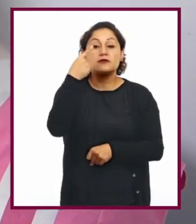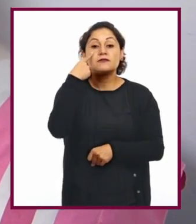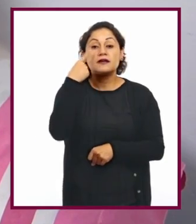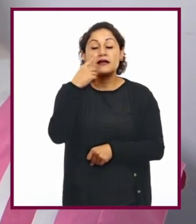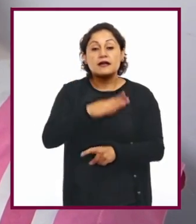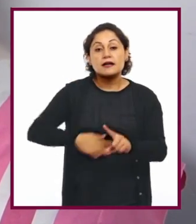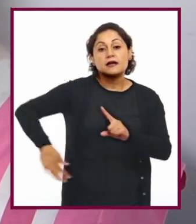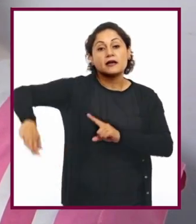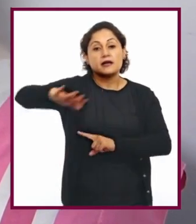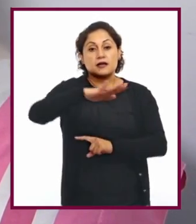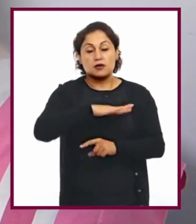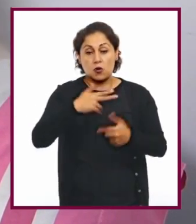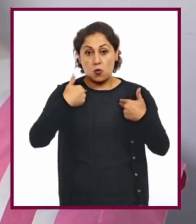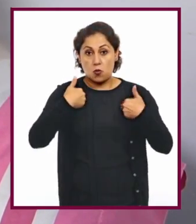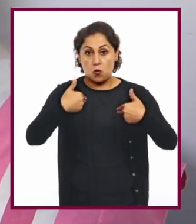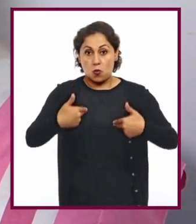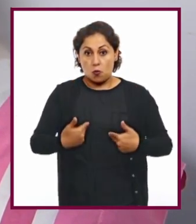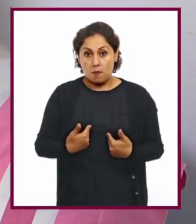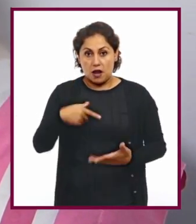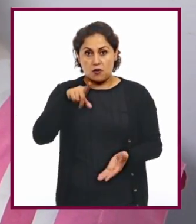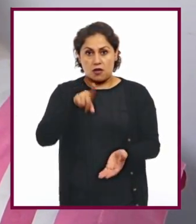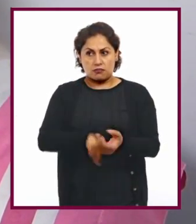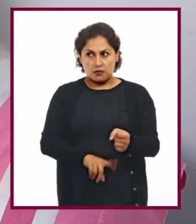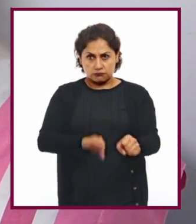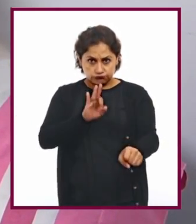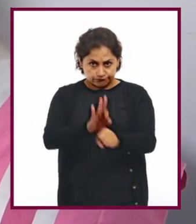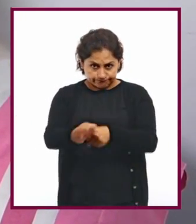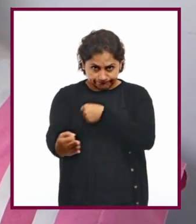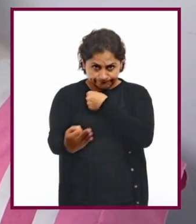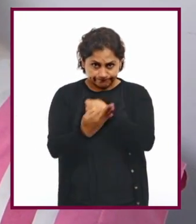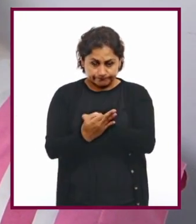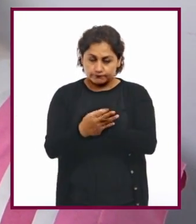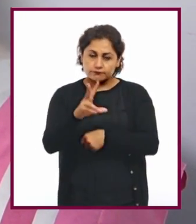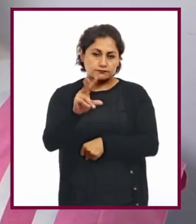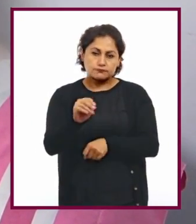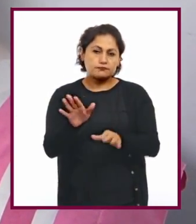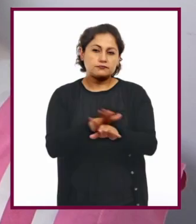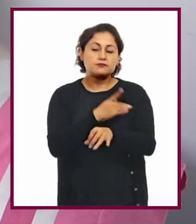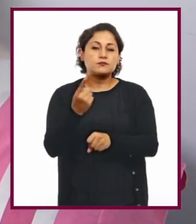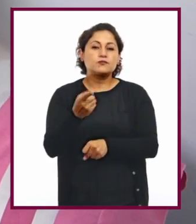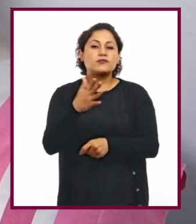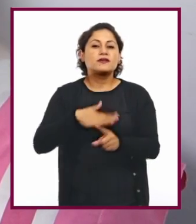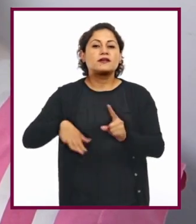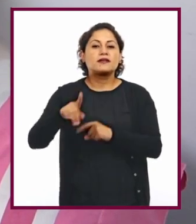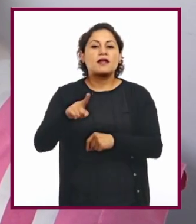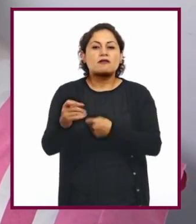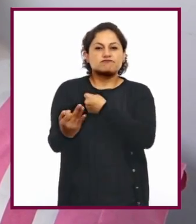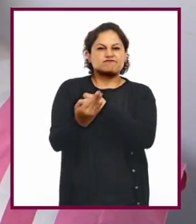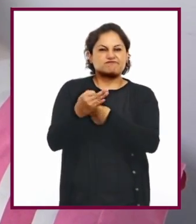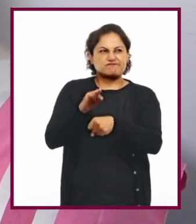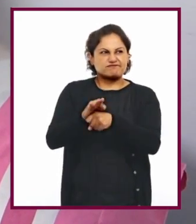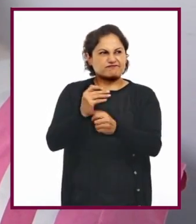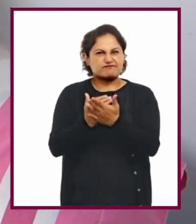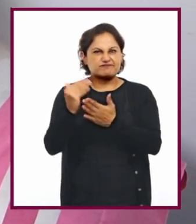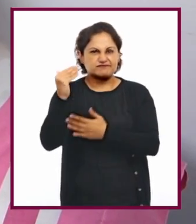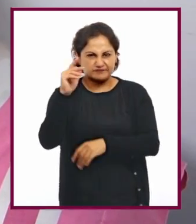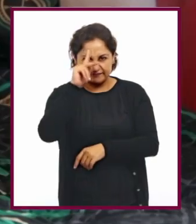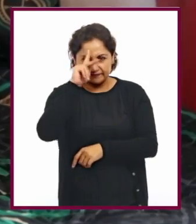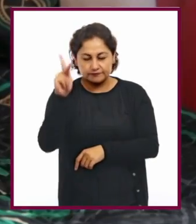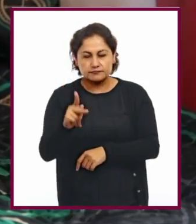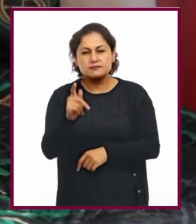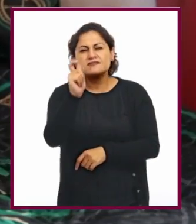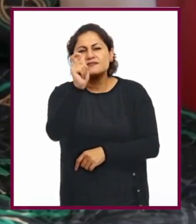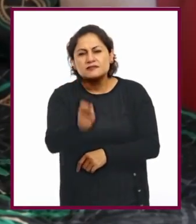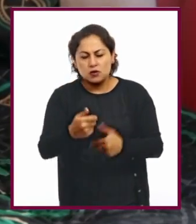especie no es un instinto de adaptación y supervivencia porque sobrepasa el objetivo de defenderse de otros. ¿Cómo